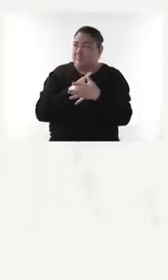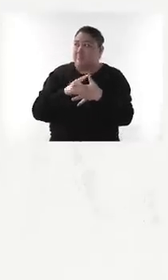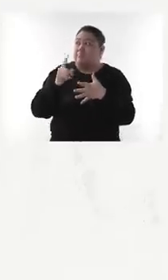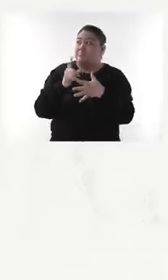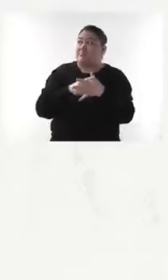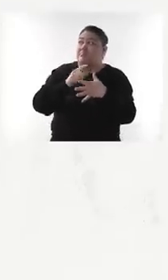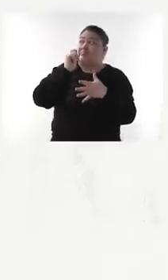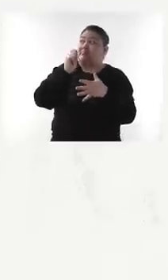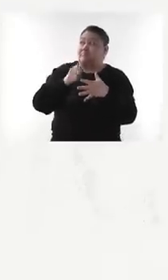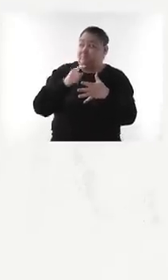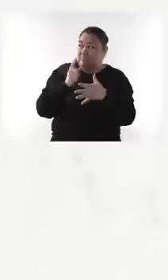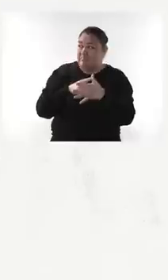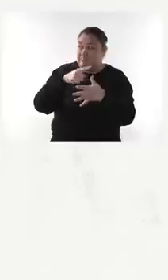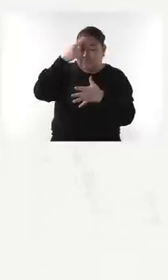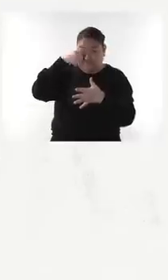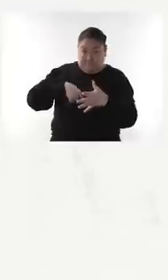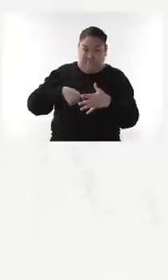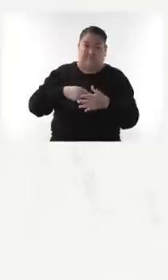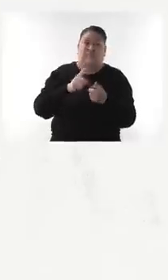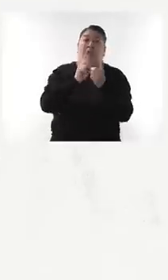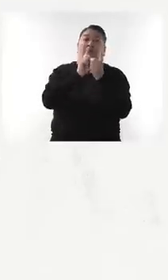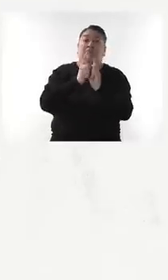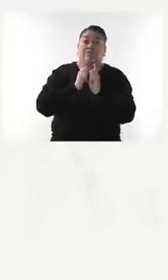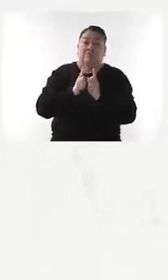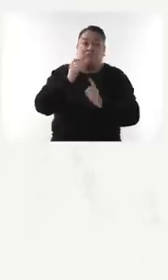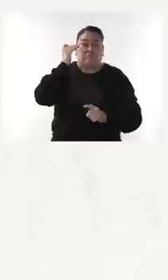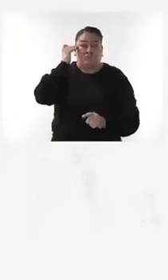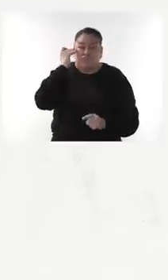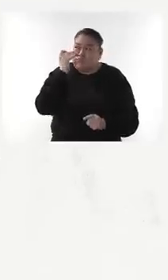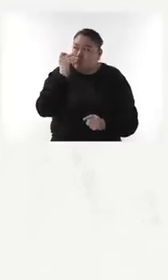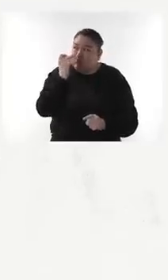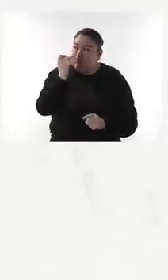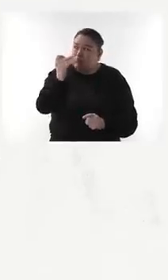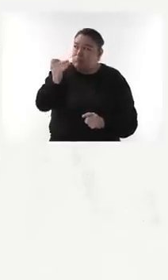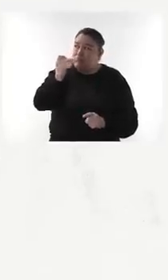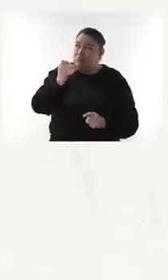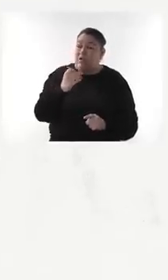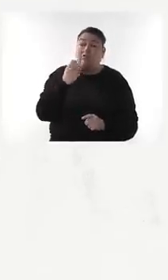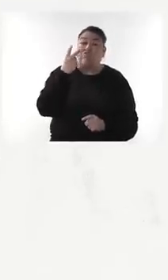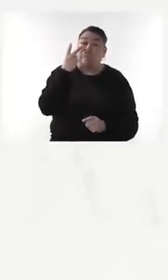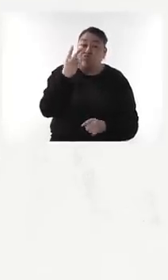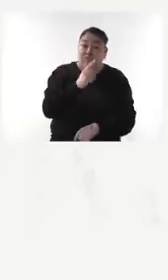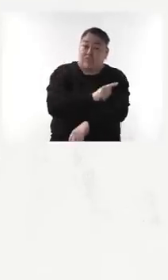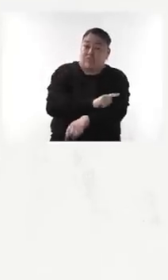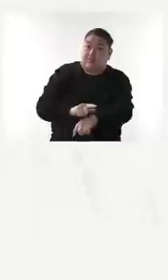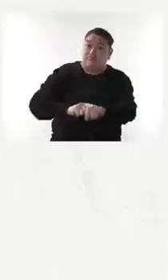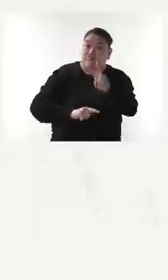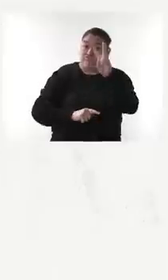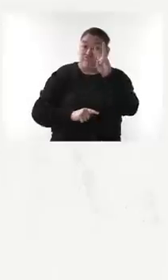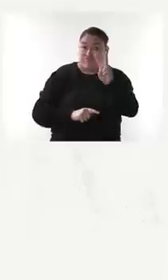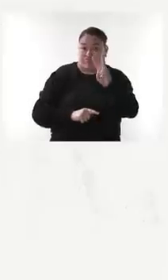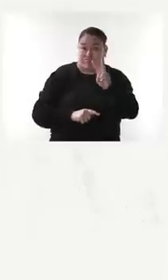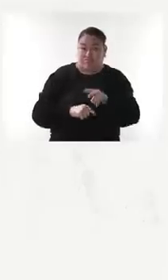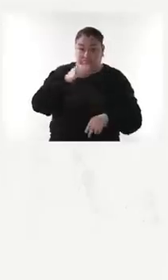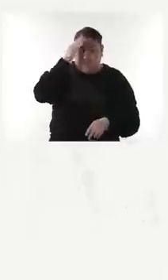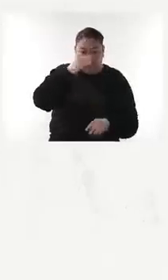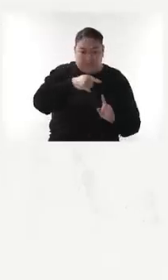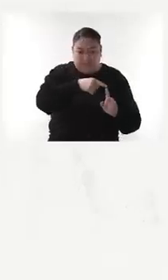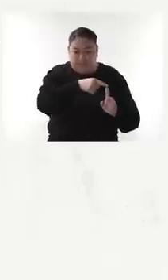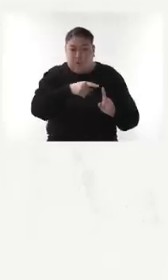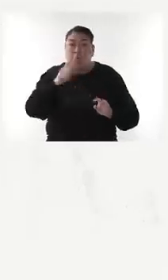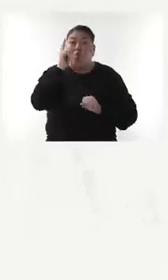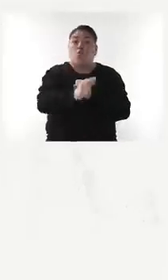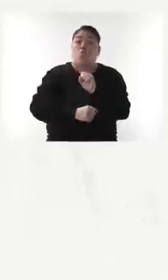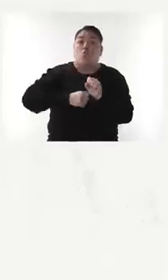campeonato largo con dos liguillas. Queremos premiar el proceso de todo el